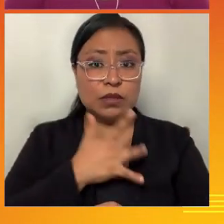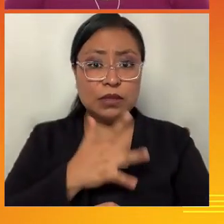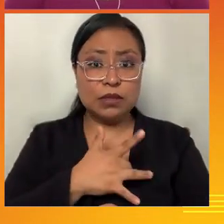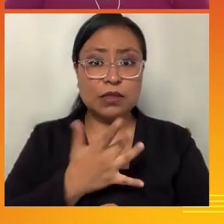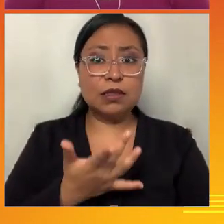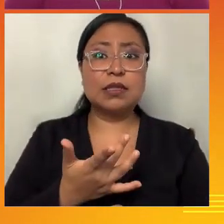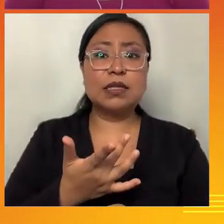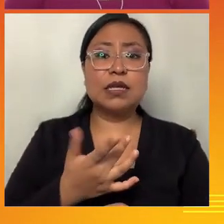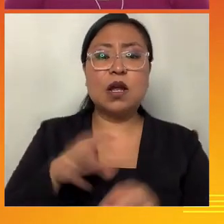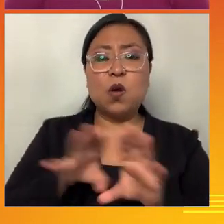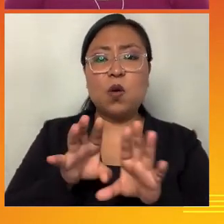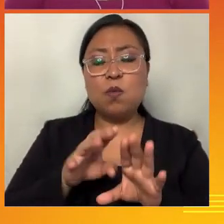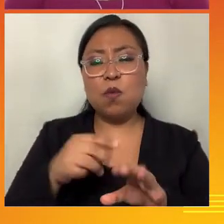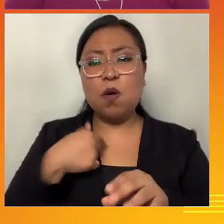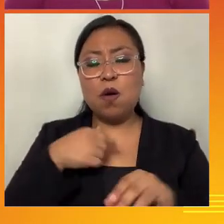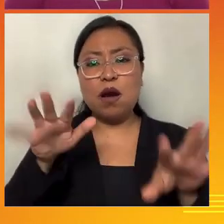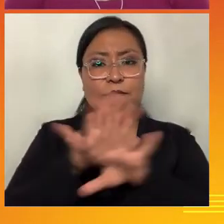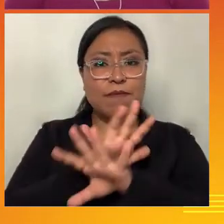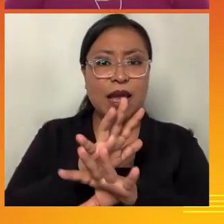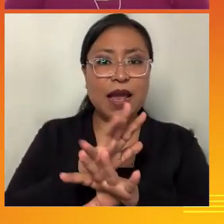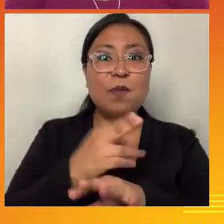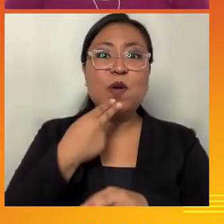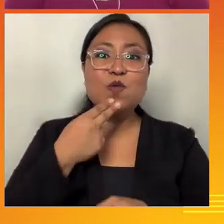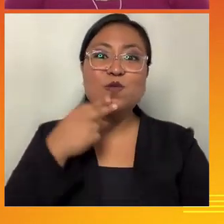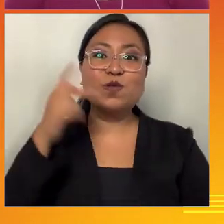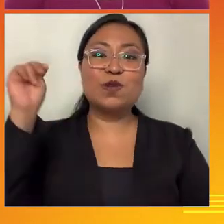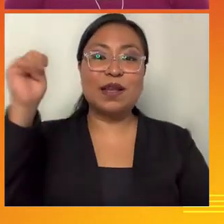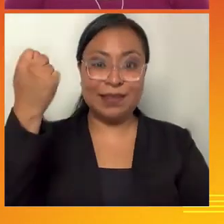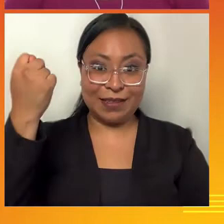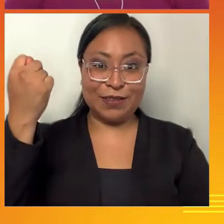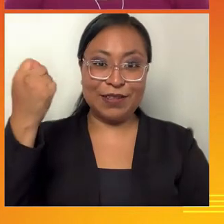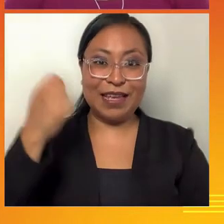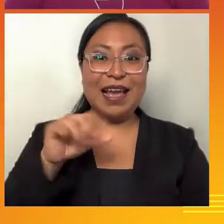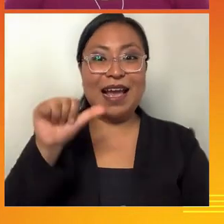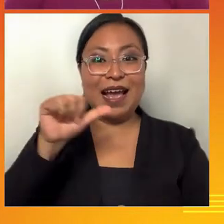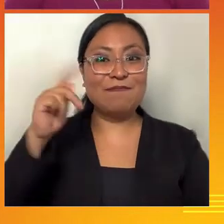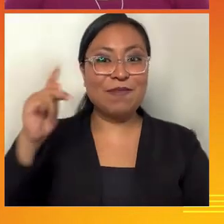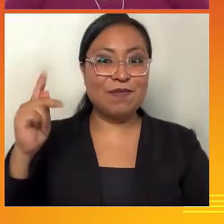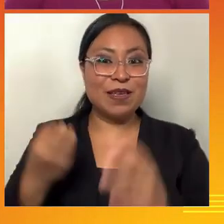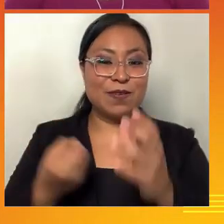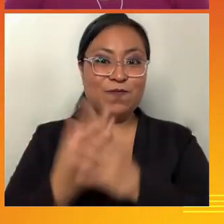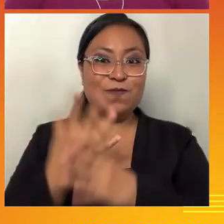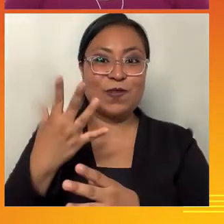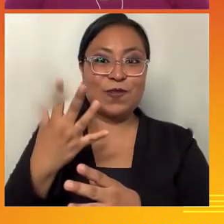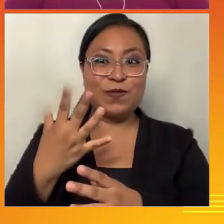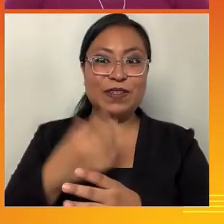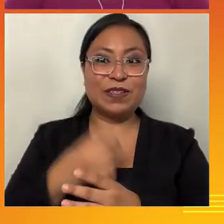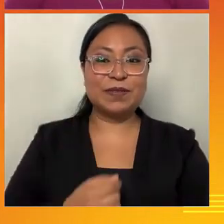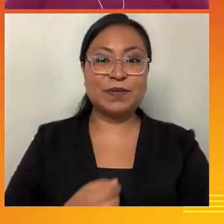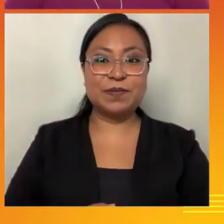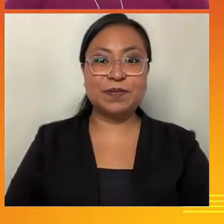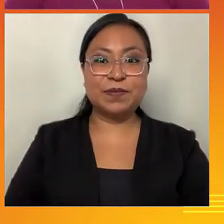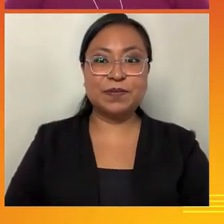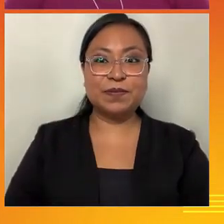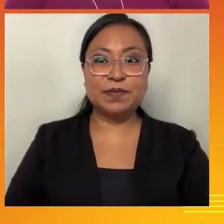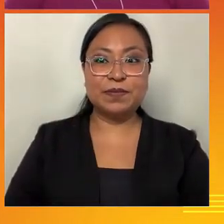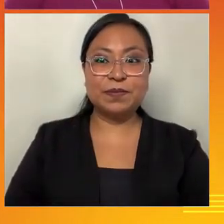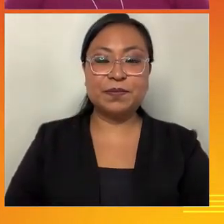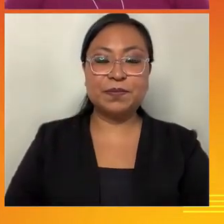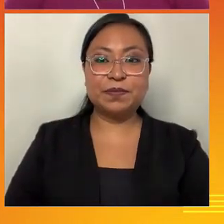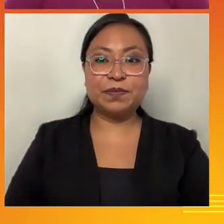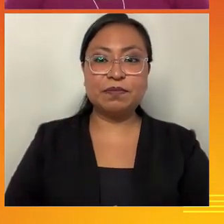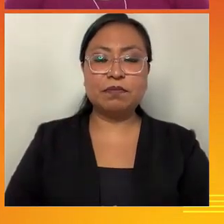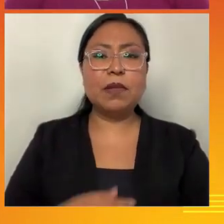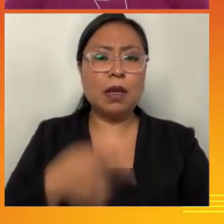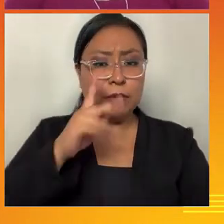con estas pues herramientas y este cambio que hemos tenido en la actualidad, Aunque bueno, en mi